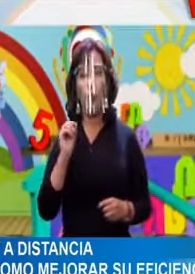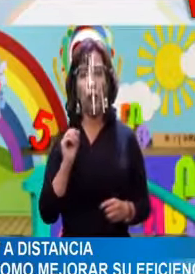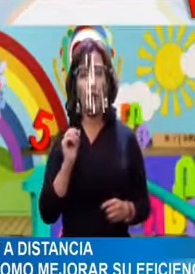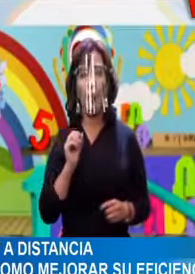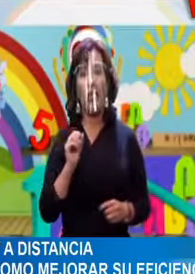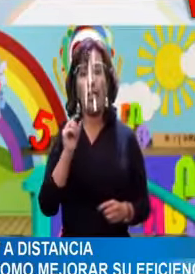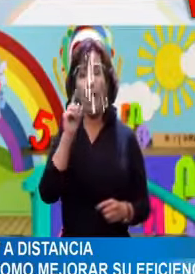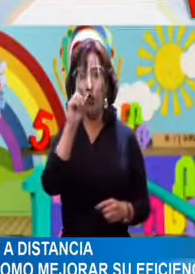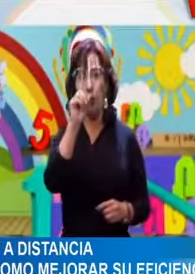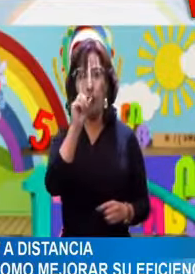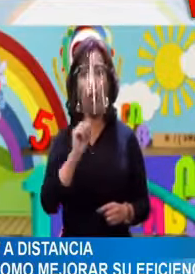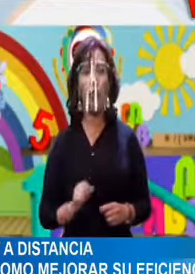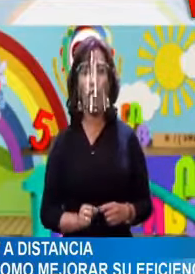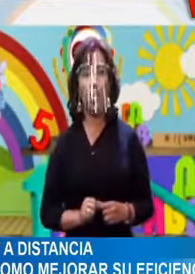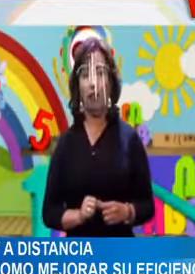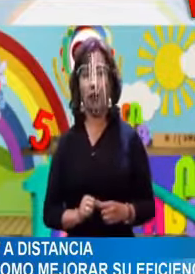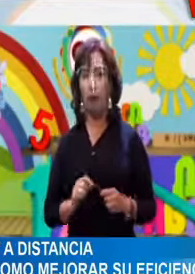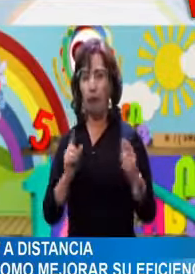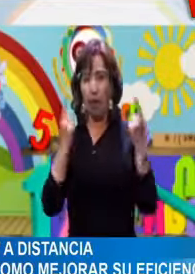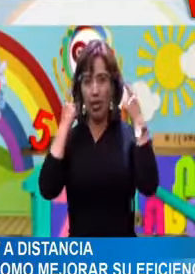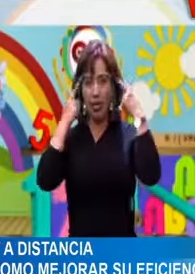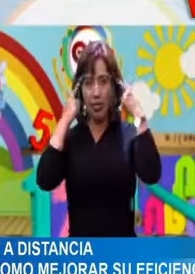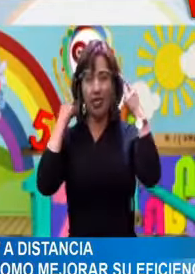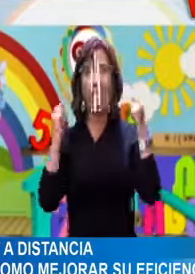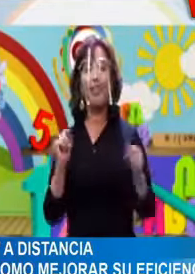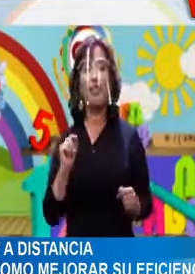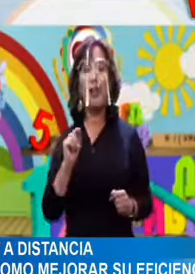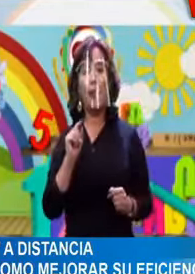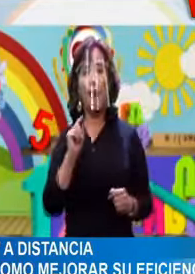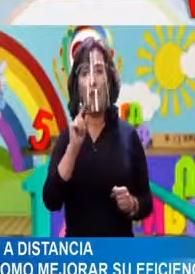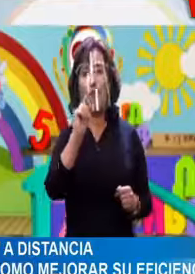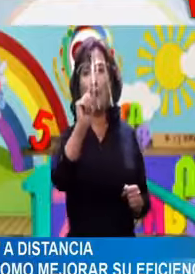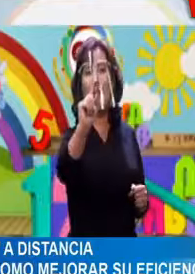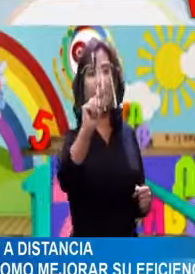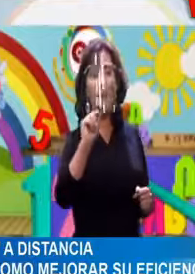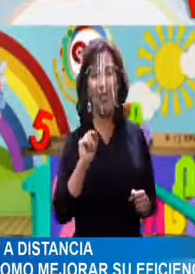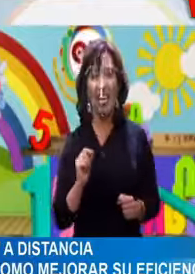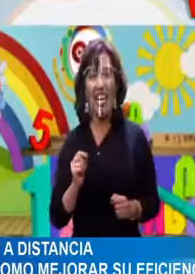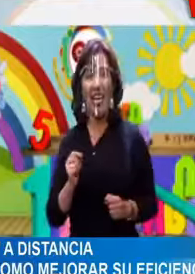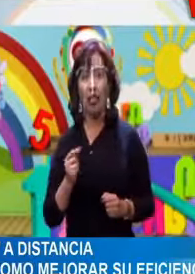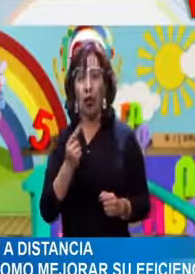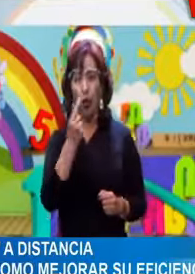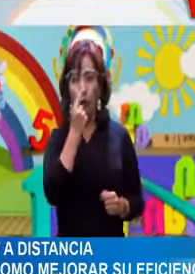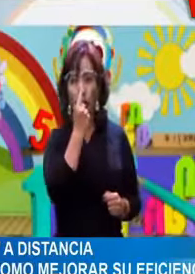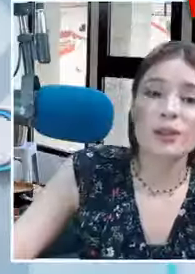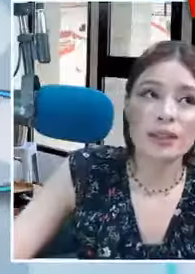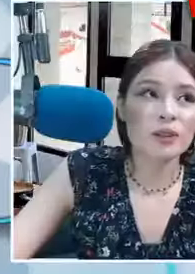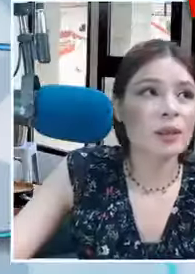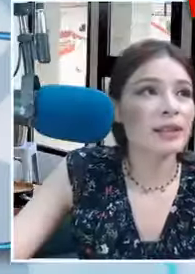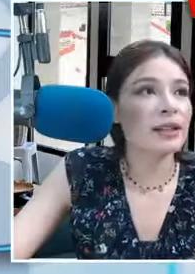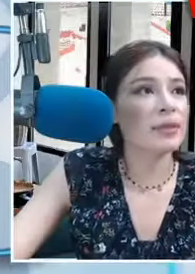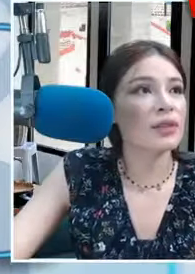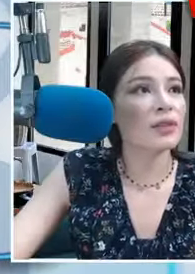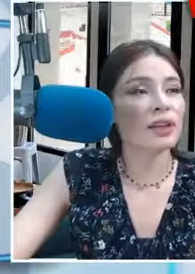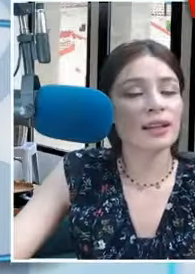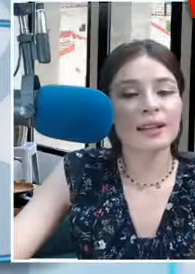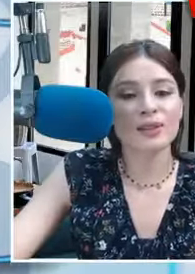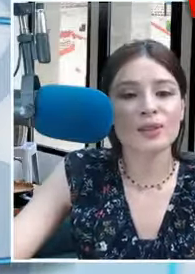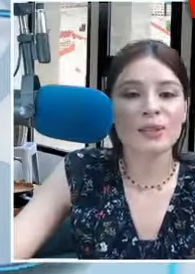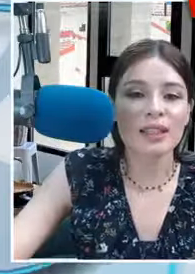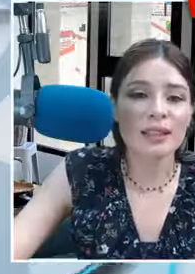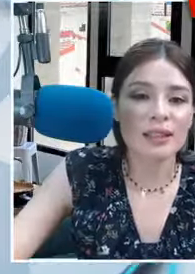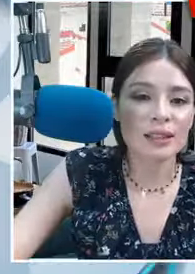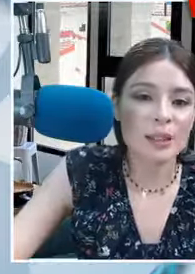simplemente a la coyuntura y el momento. Gracias por el análisis, señor Montes. Sin dudas, los padres han visto